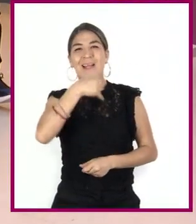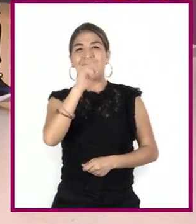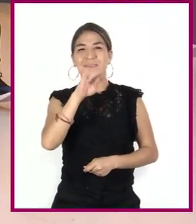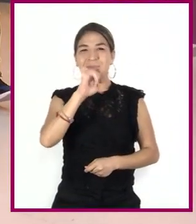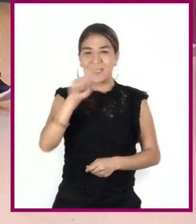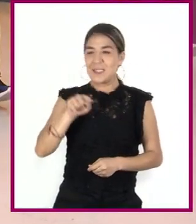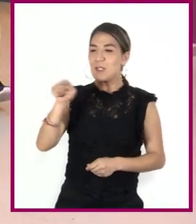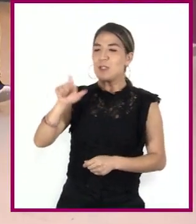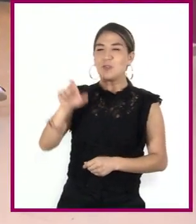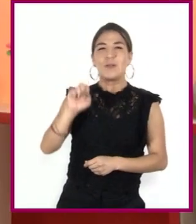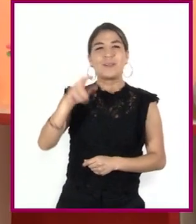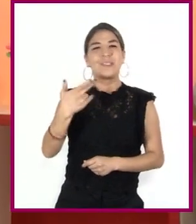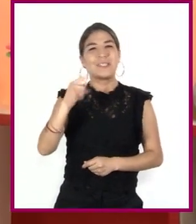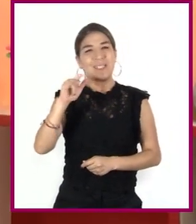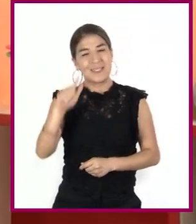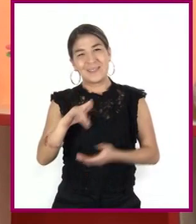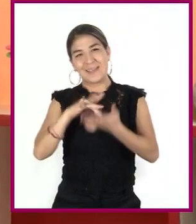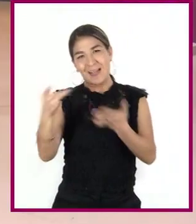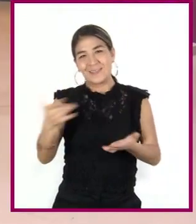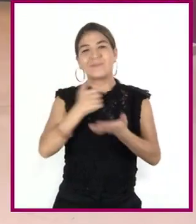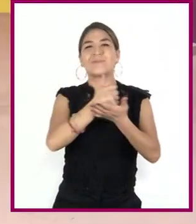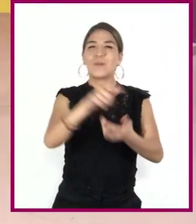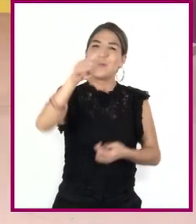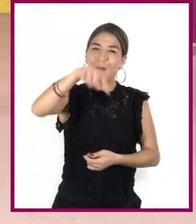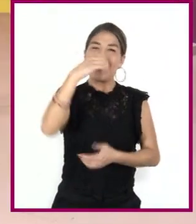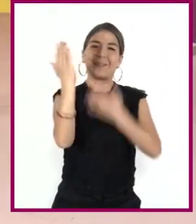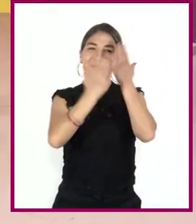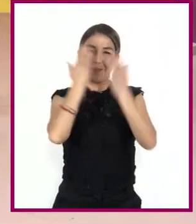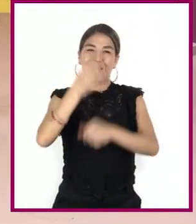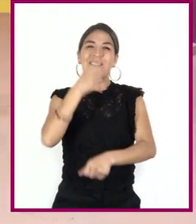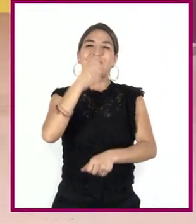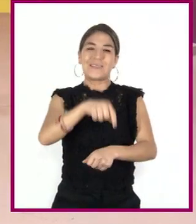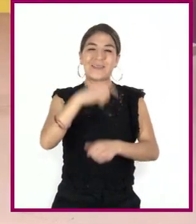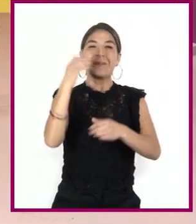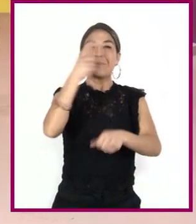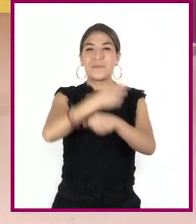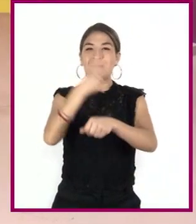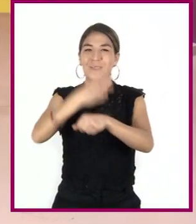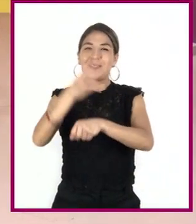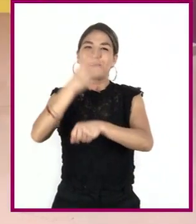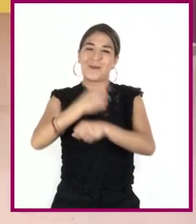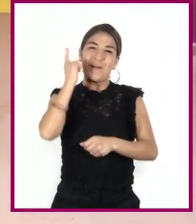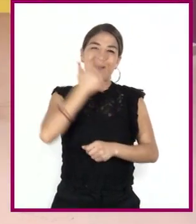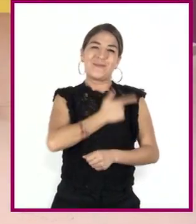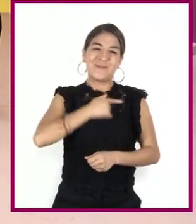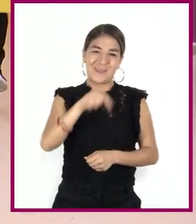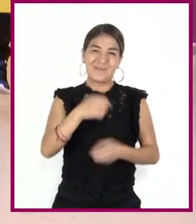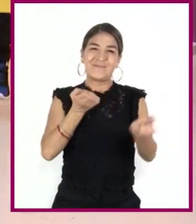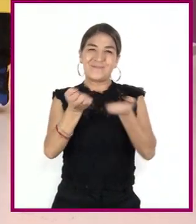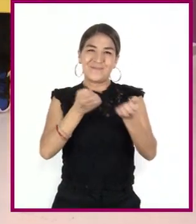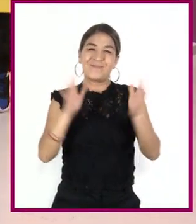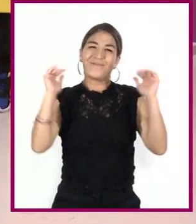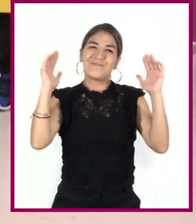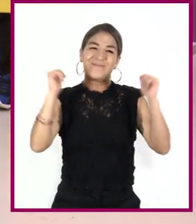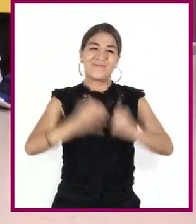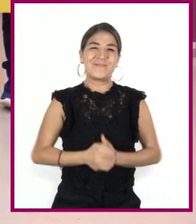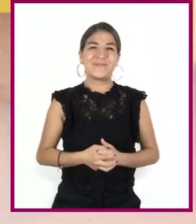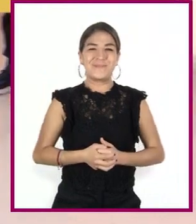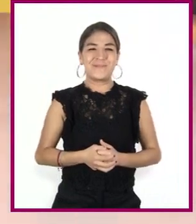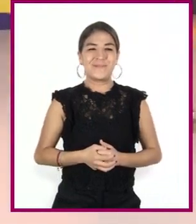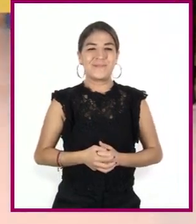Y a ustedes, estudiantes de secundaria, esperamos que hayan disfrutado de esta sesión de Educación Física.